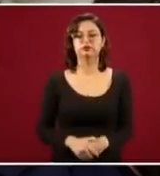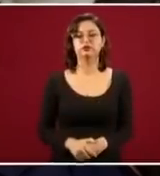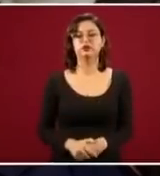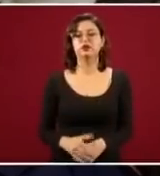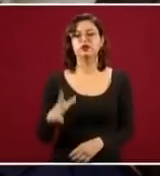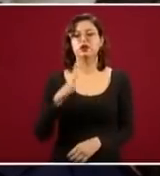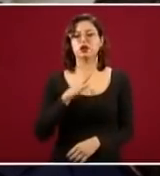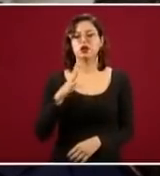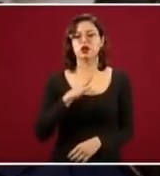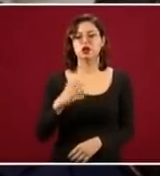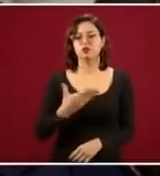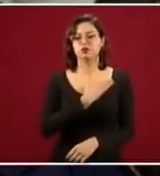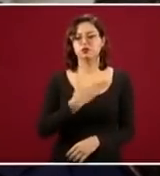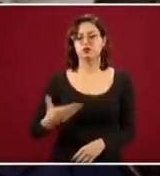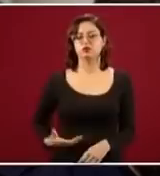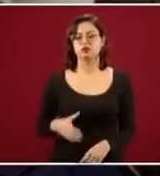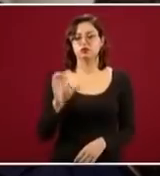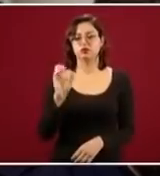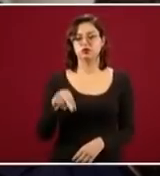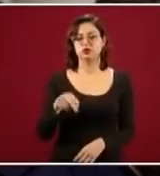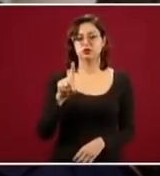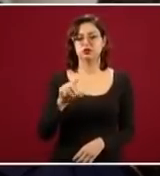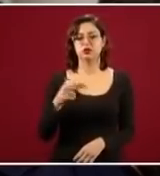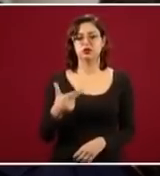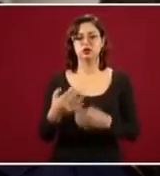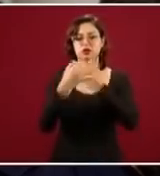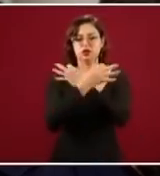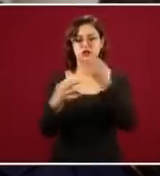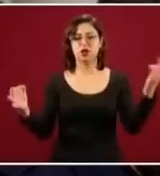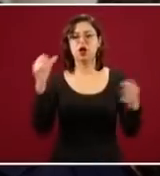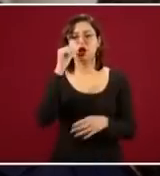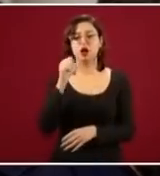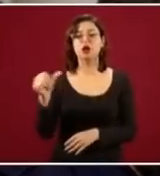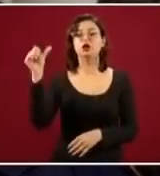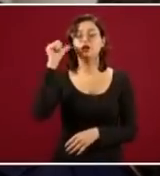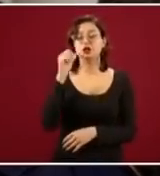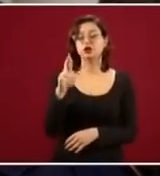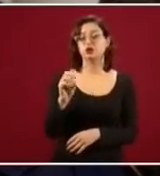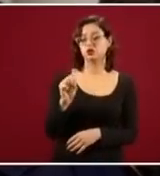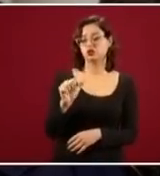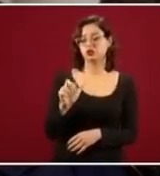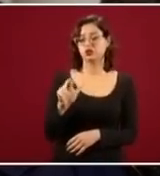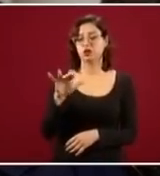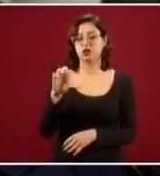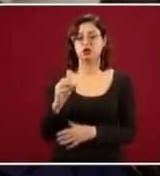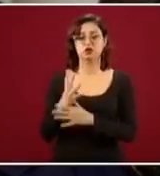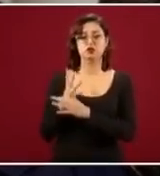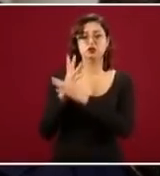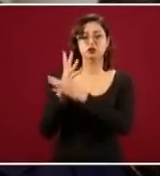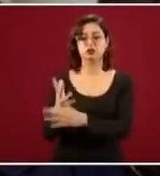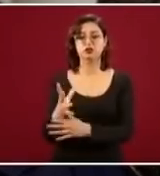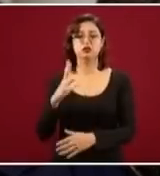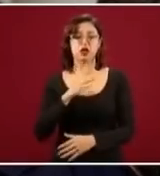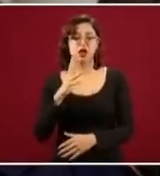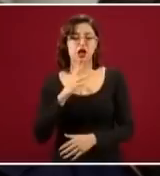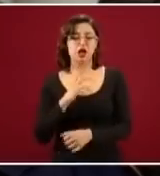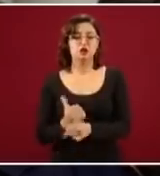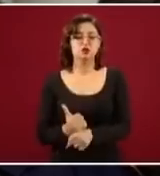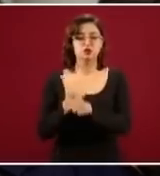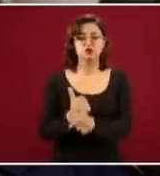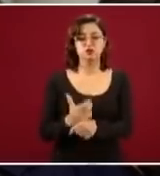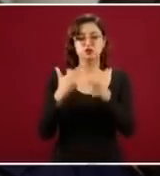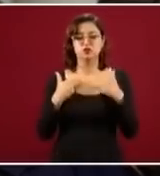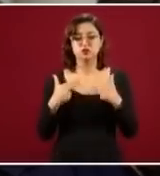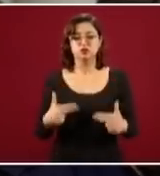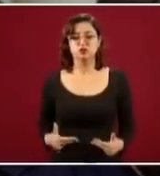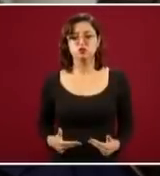de la presidenta de la Comisión Nacional de Derechos Humanos el día de ayer, Rosario Piedra, y dice que hay una crisis humanitaria. ¿Y